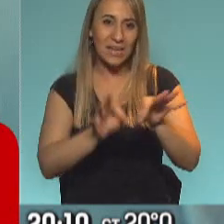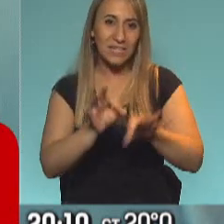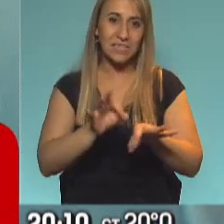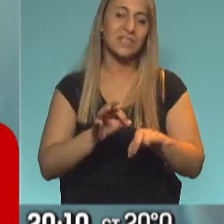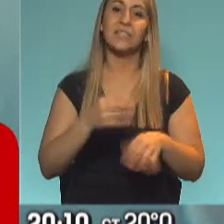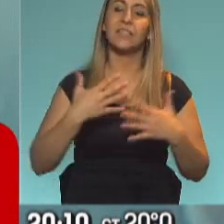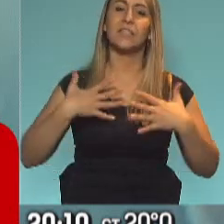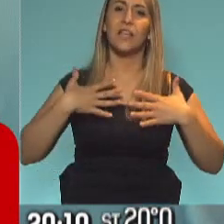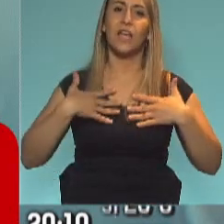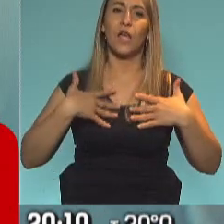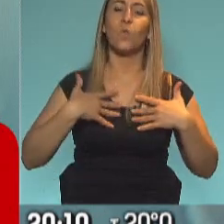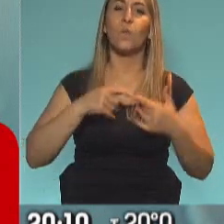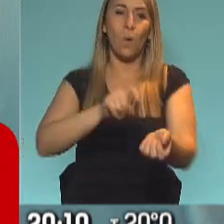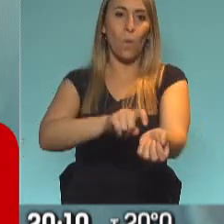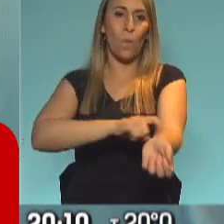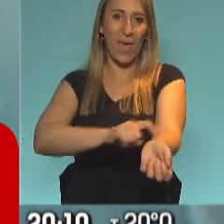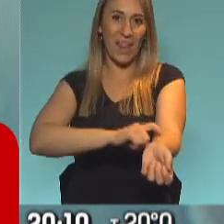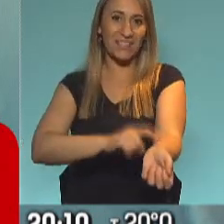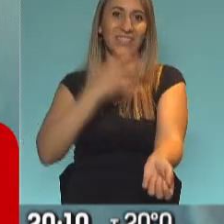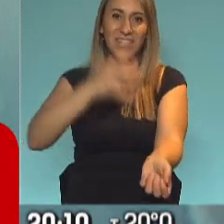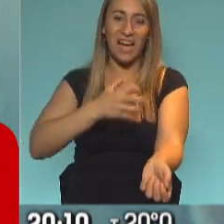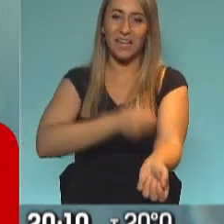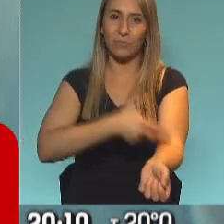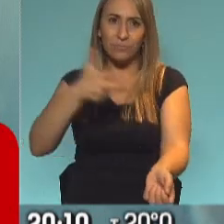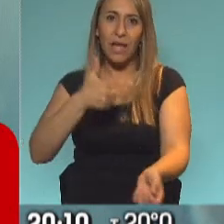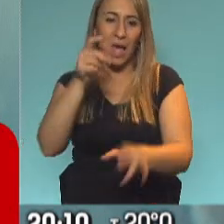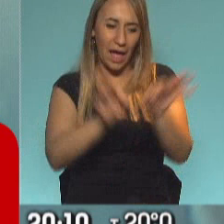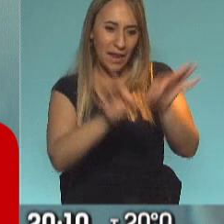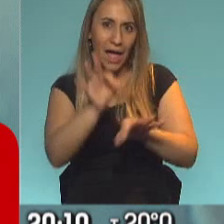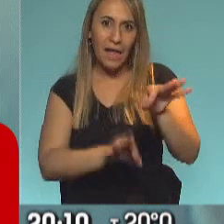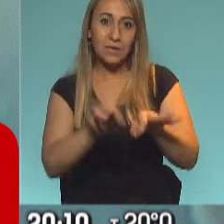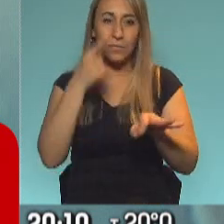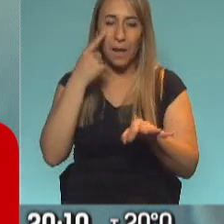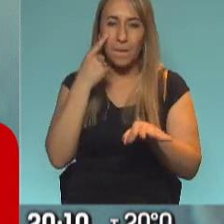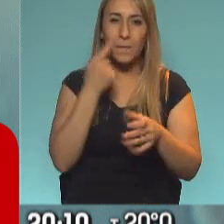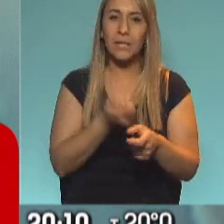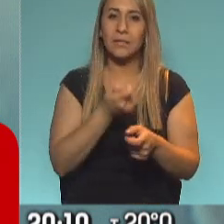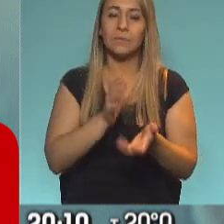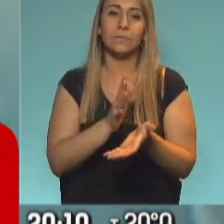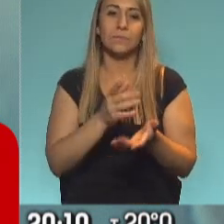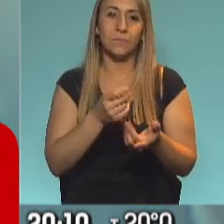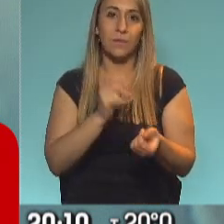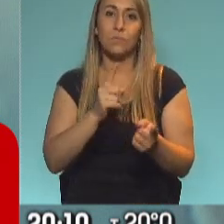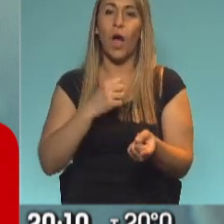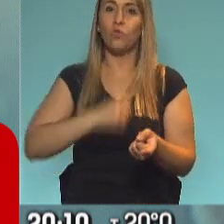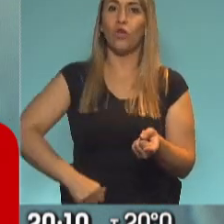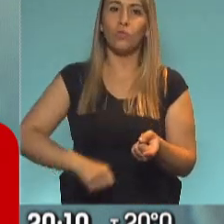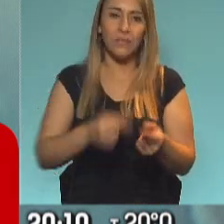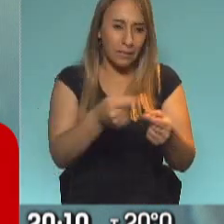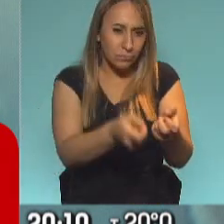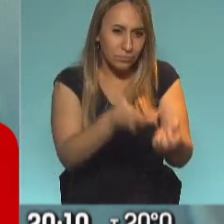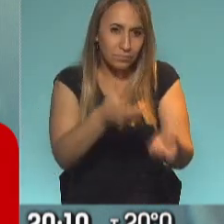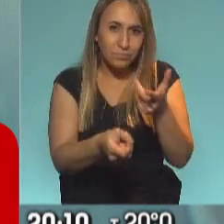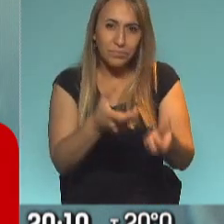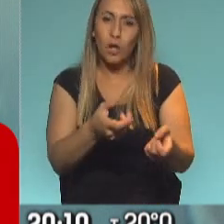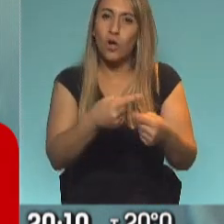pool de vísceras, de los exámenes de sangre sobre el cuerpo de Diego Maradona, lo que se extrajo de la autopsia para empezar a determinarlo. Mira, tenemos alguna